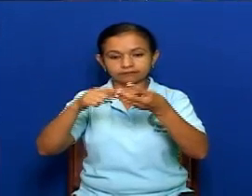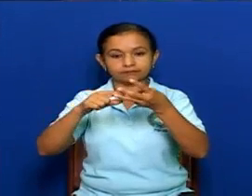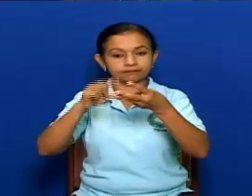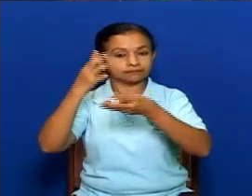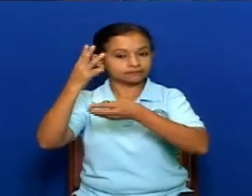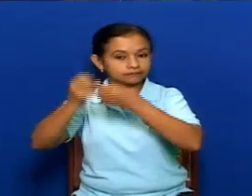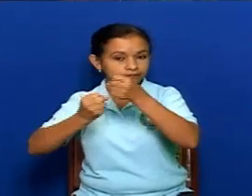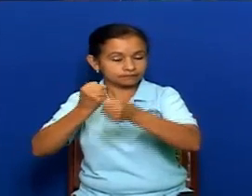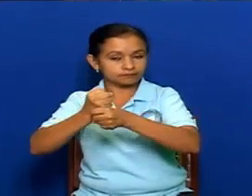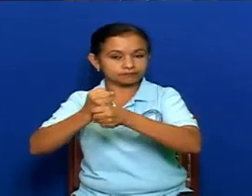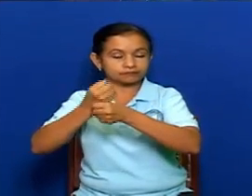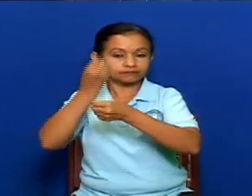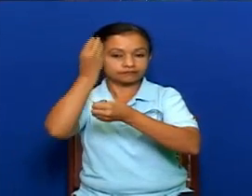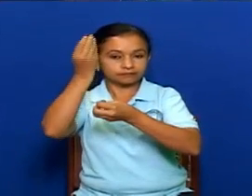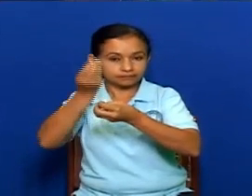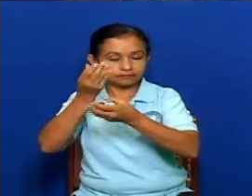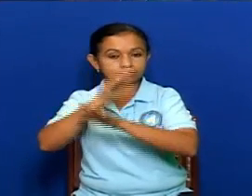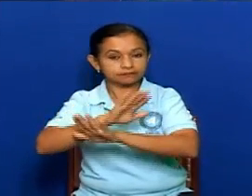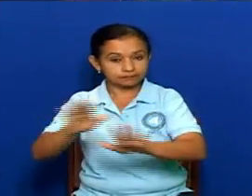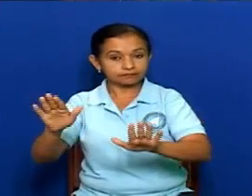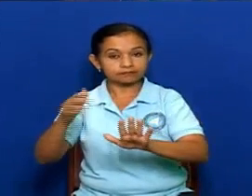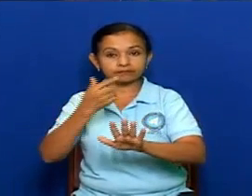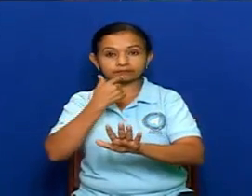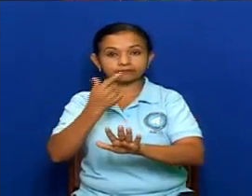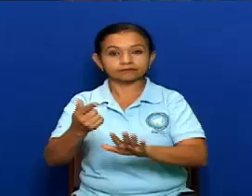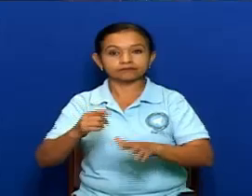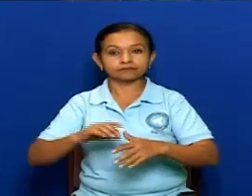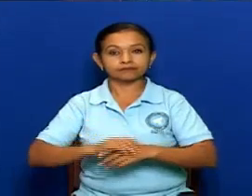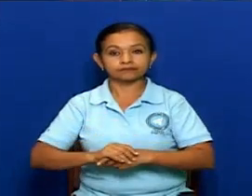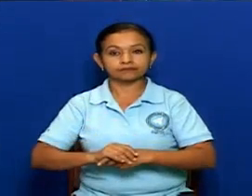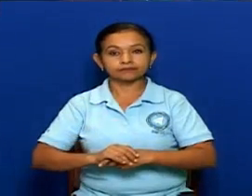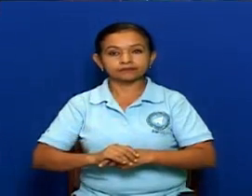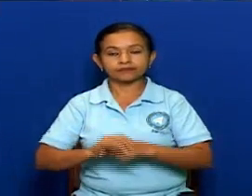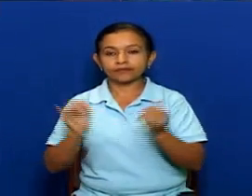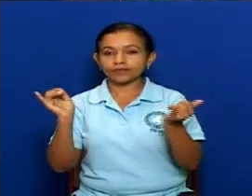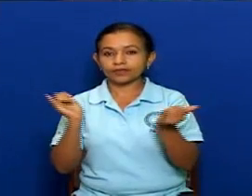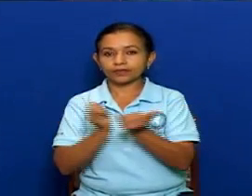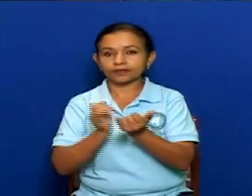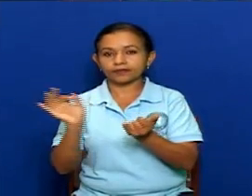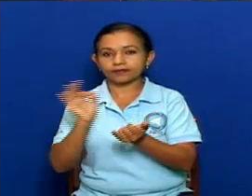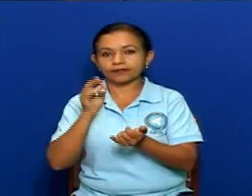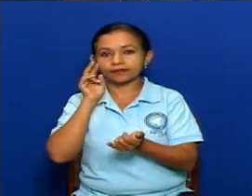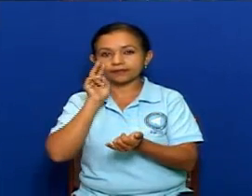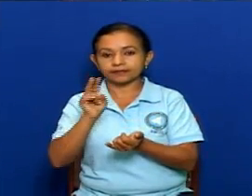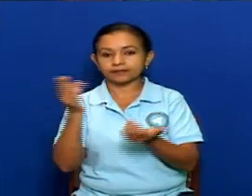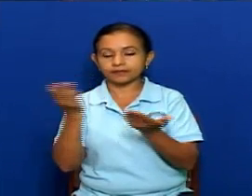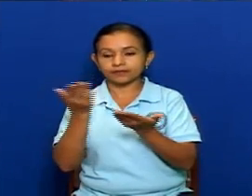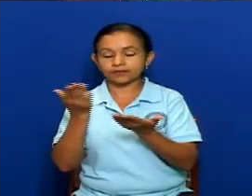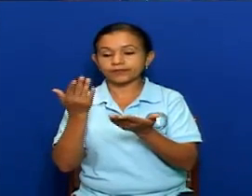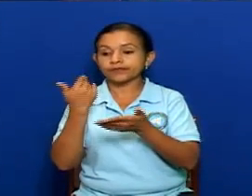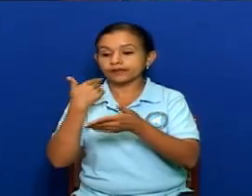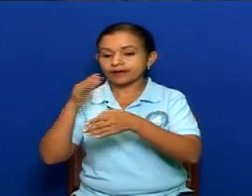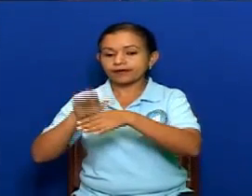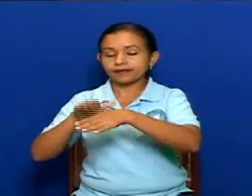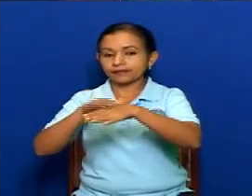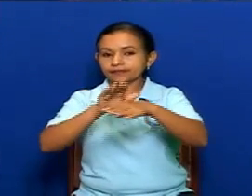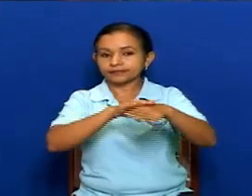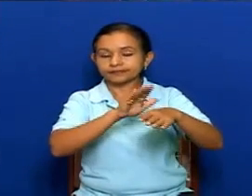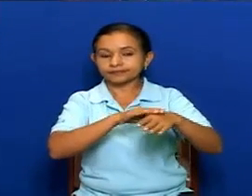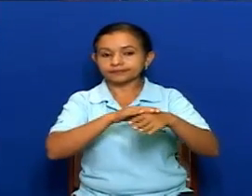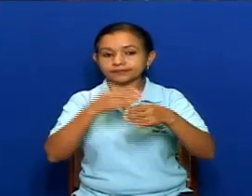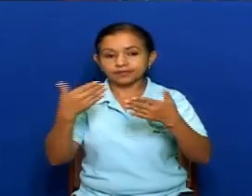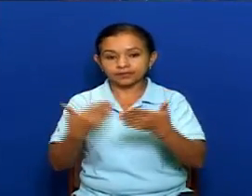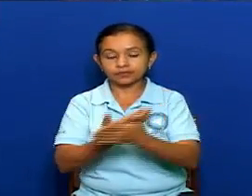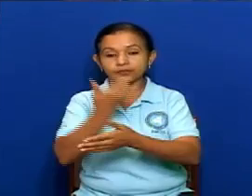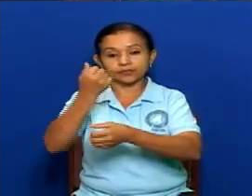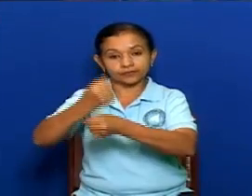aprobado, de un bachillerato, ¿verdad? Y ahí, además de eso, has visto convocatorias que hemos hecho para optar